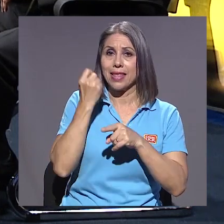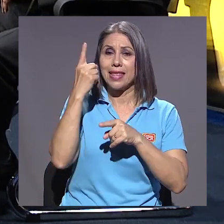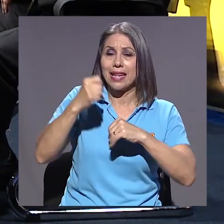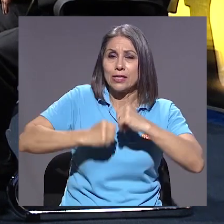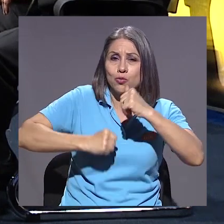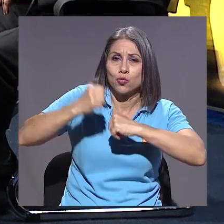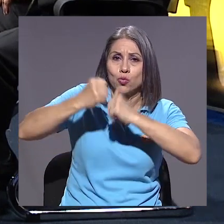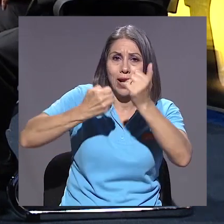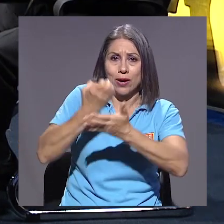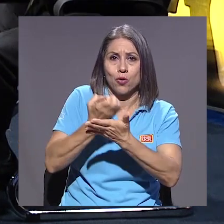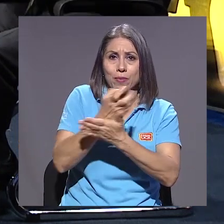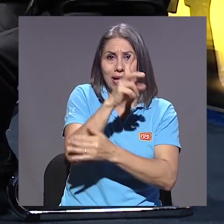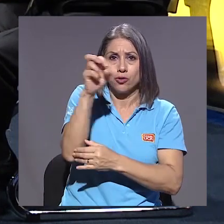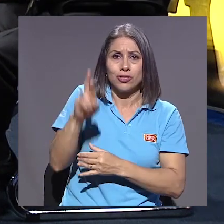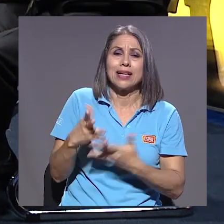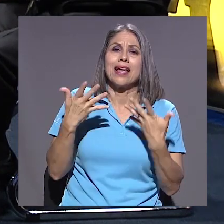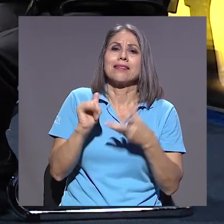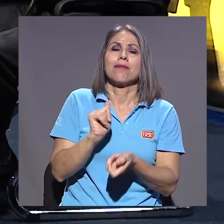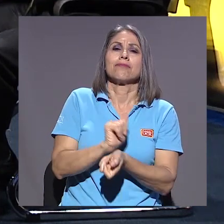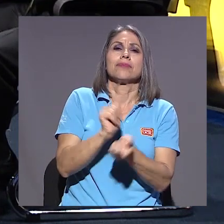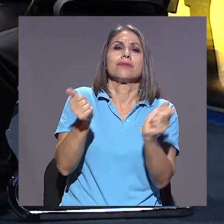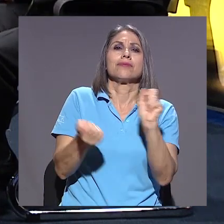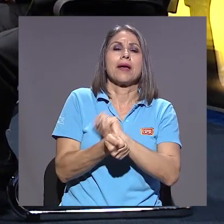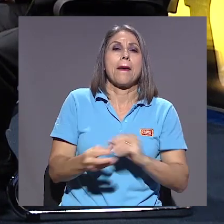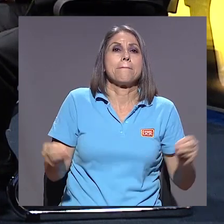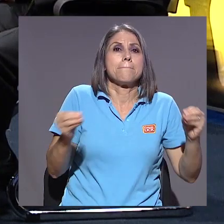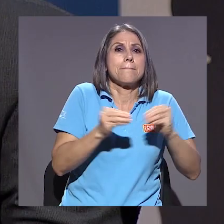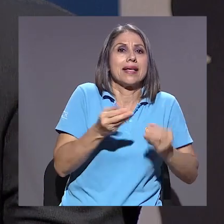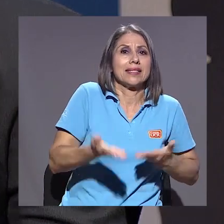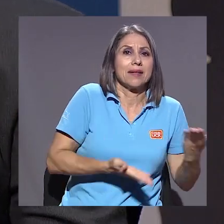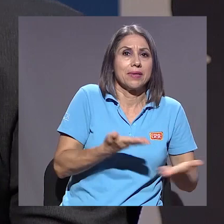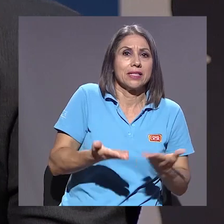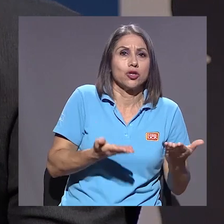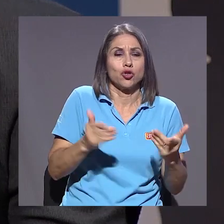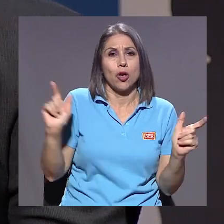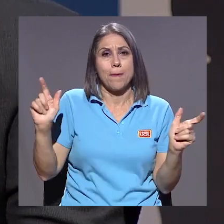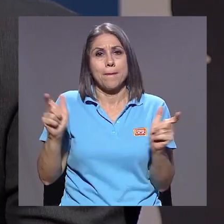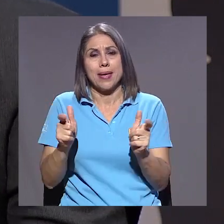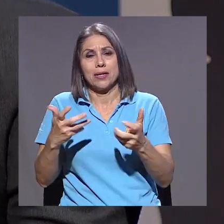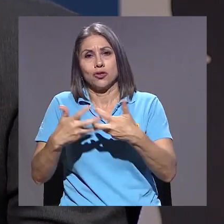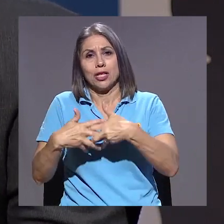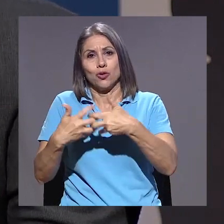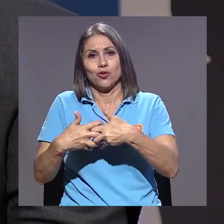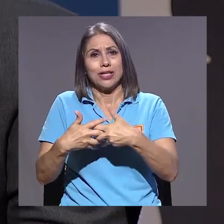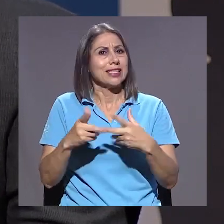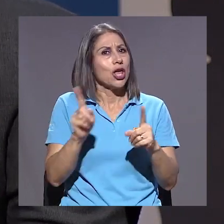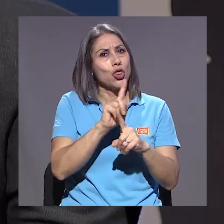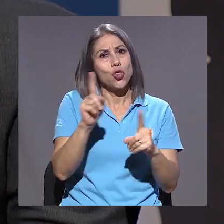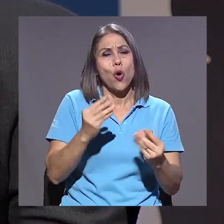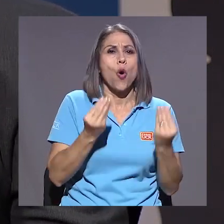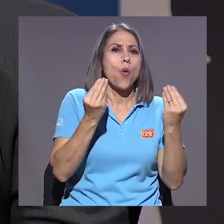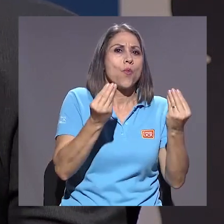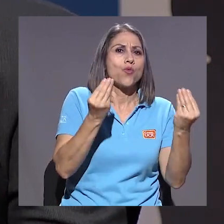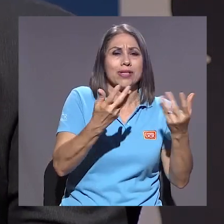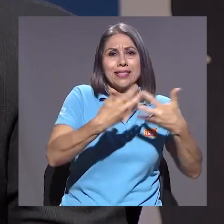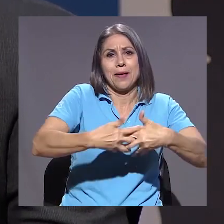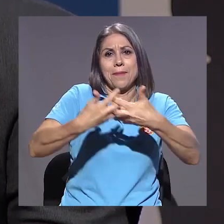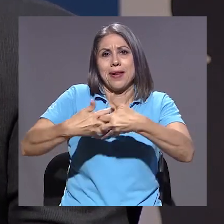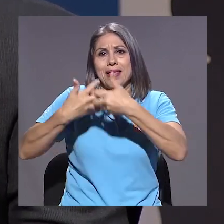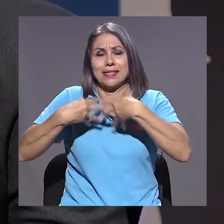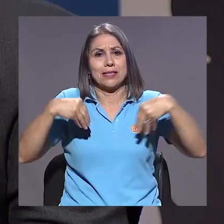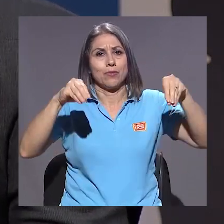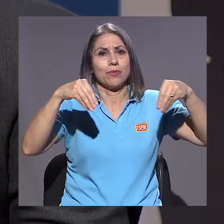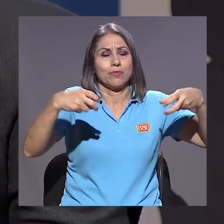Rica se ha modificado hacia sector más servicios y menos industria, y no hay tantas empresas electrointensivas, y entonces eso